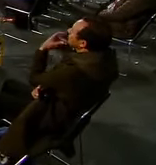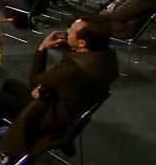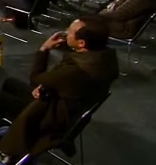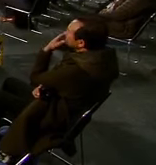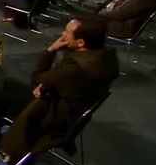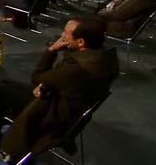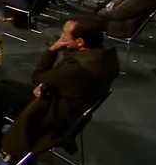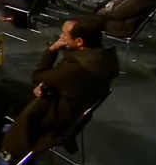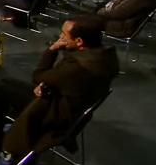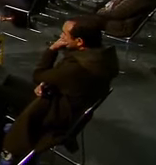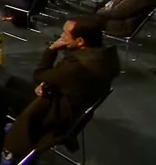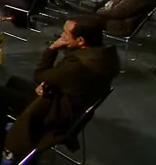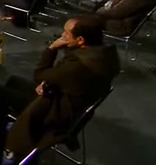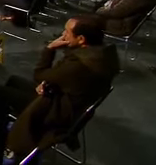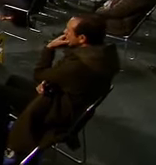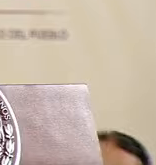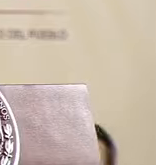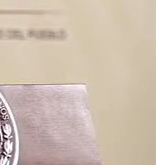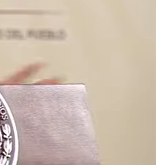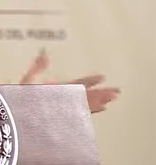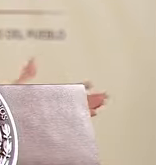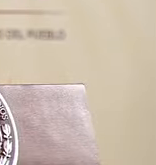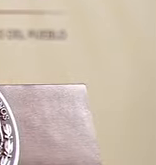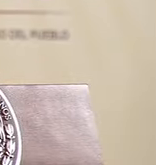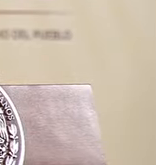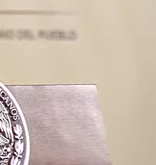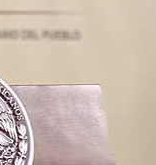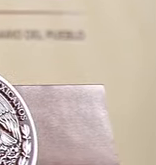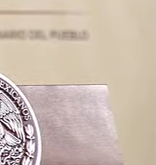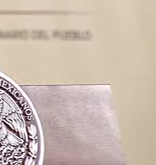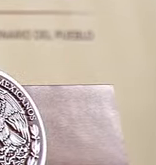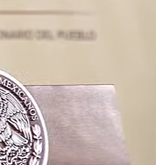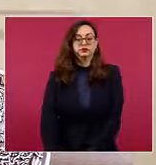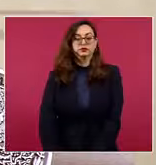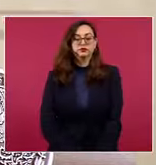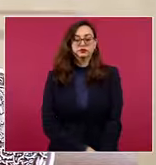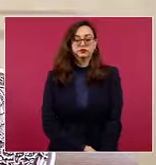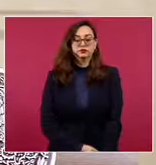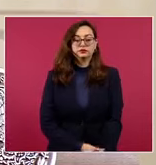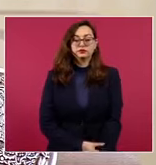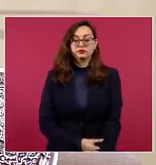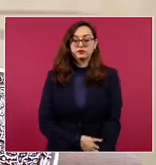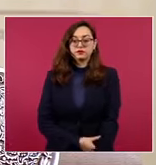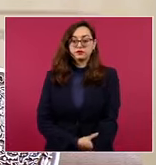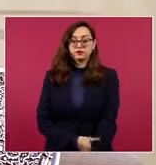la Constitución, pero pueden alegar de que no hay presupuesto.